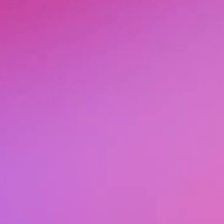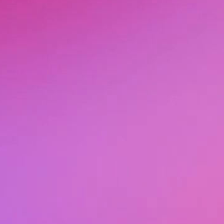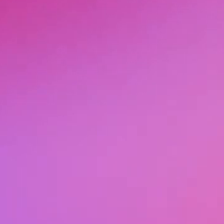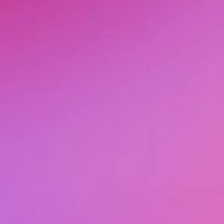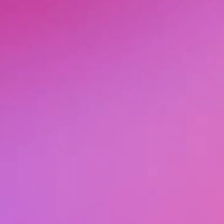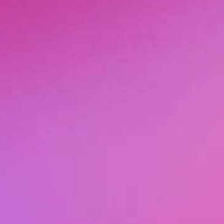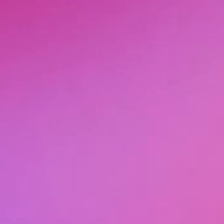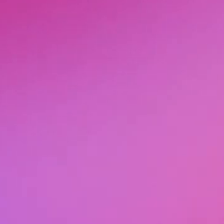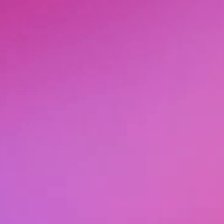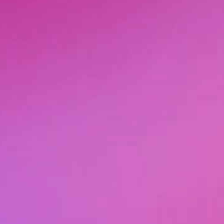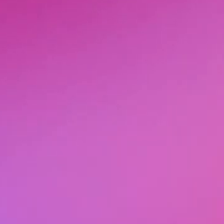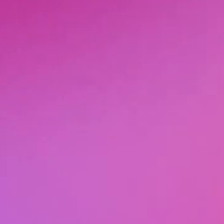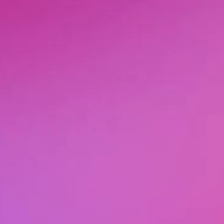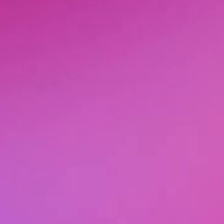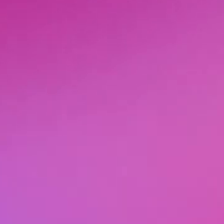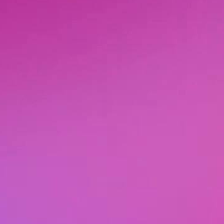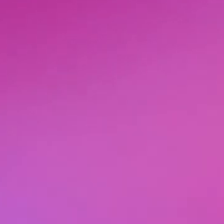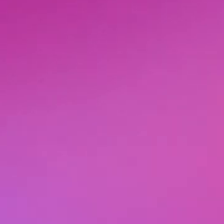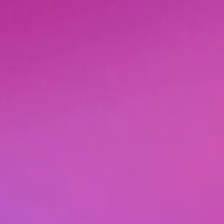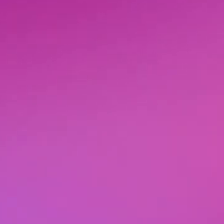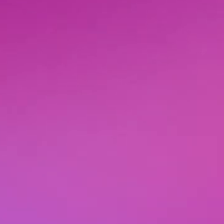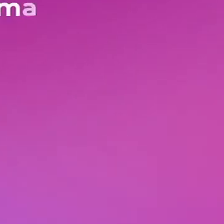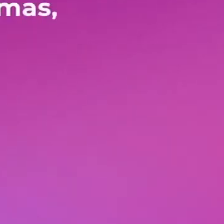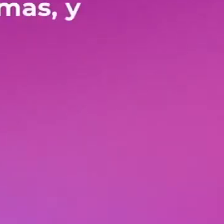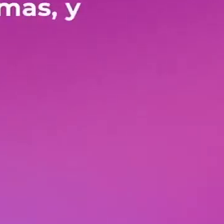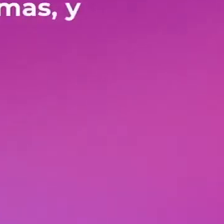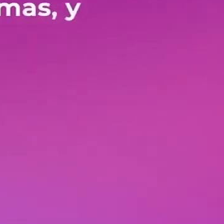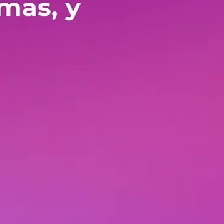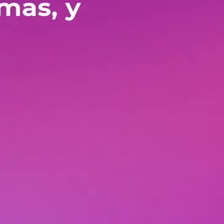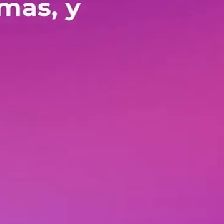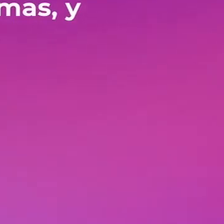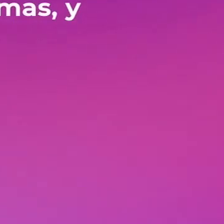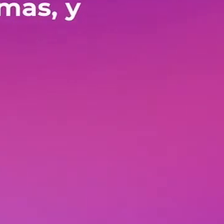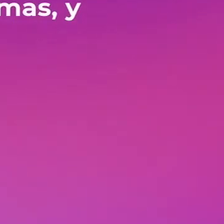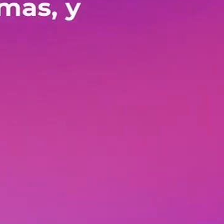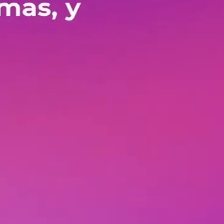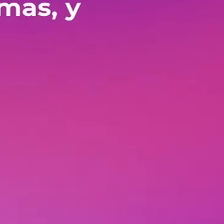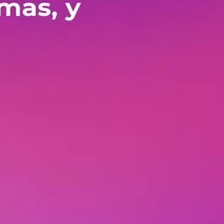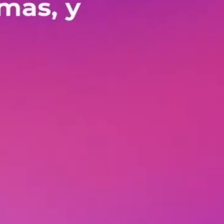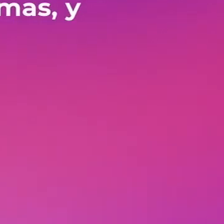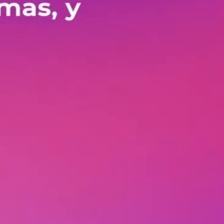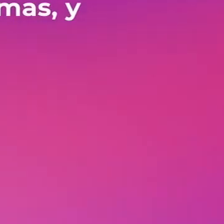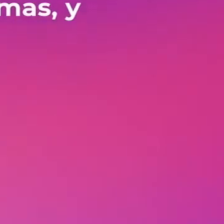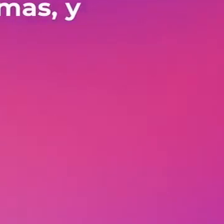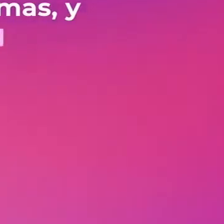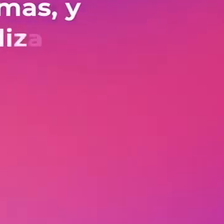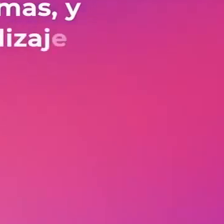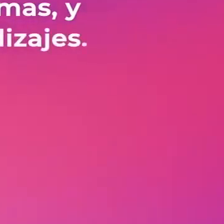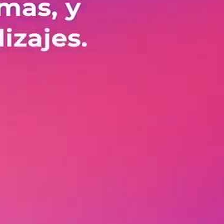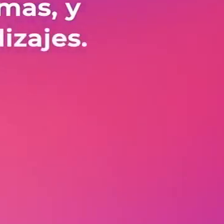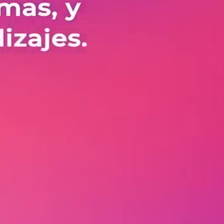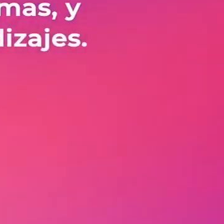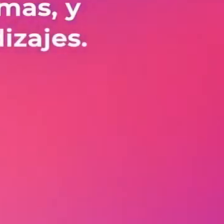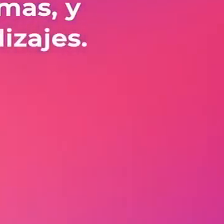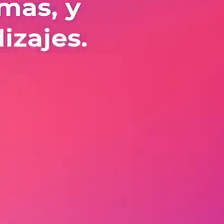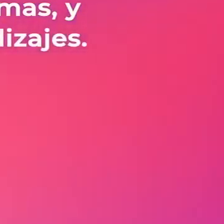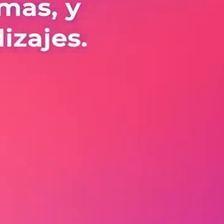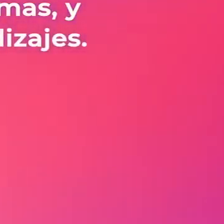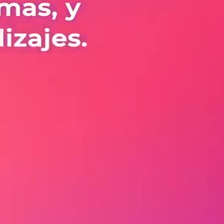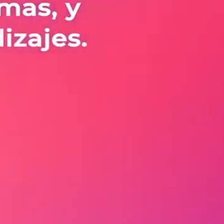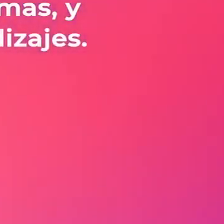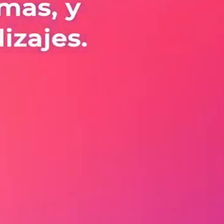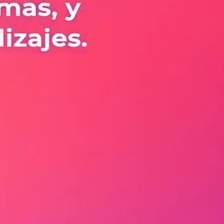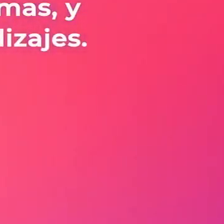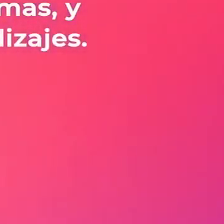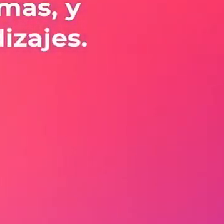aprendeencasa.cep.gov.mx, en donde podrás ver nuevamente los videos de los programas y además encontrarás actividades para fortalecer tus aprendizajes.